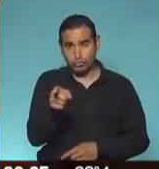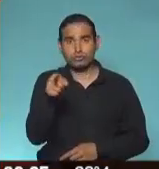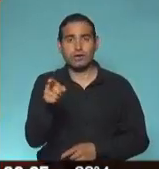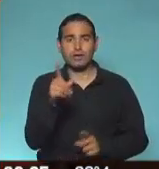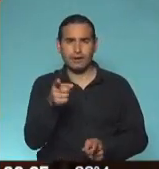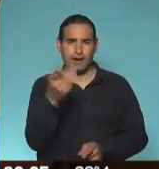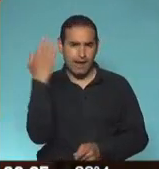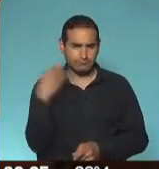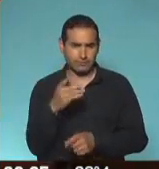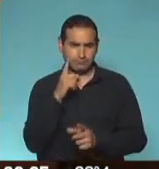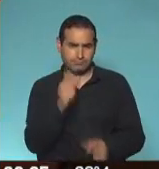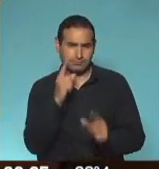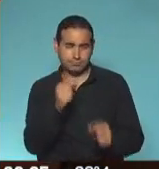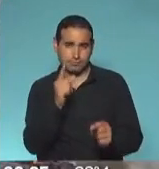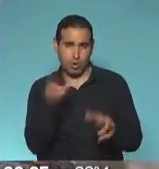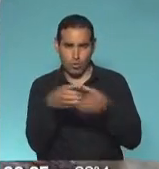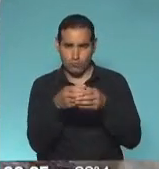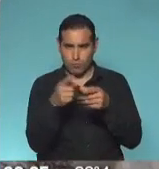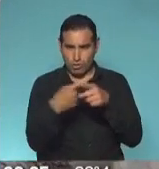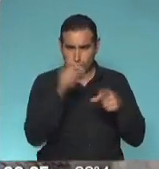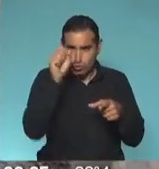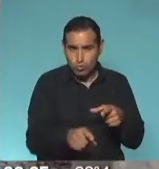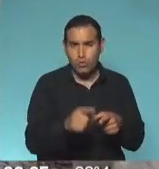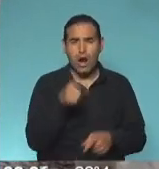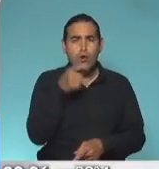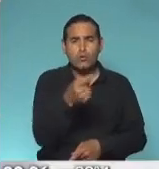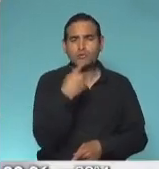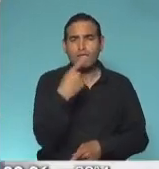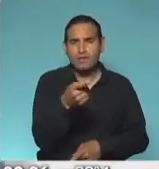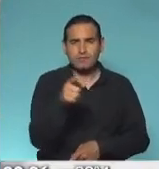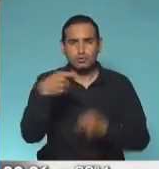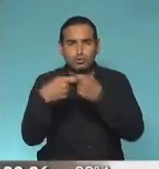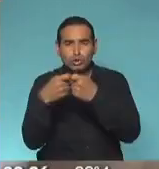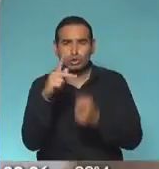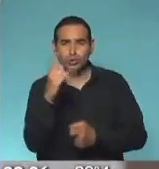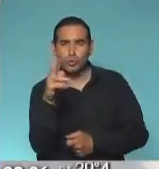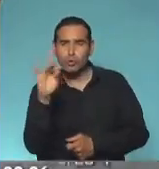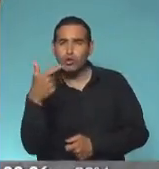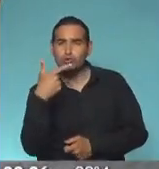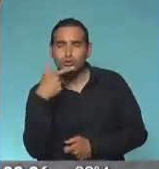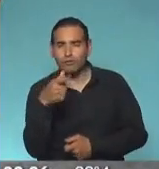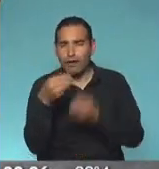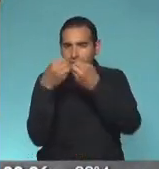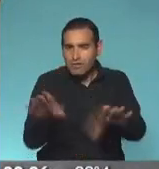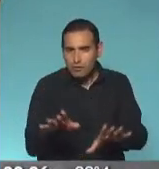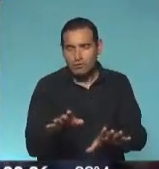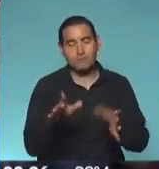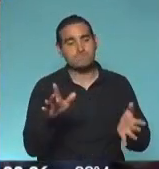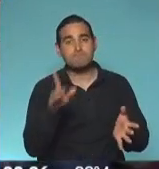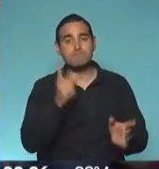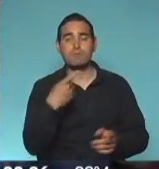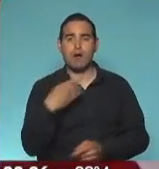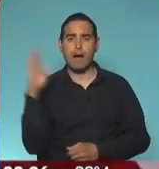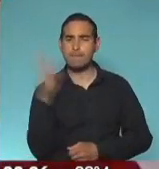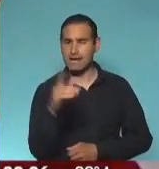inusuales críticas de figuras de su propio partido que lo acusaron de abandonar a los aliados kurdos de Estados Unidos a su suerte, amenazó a Turquía